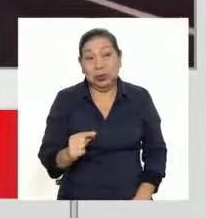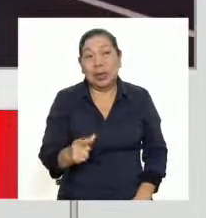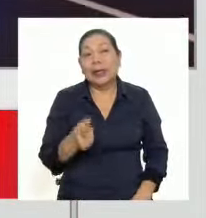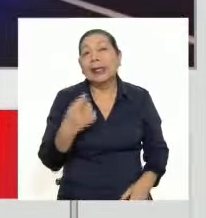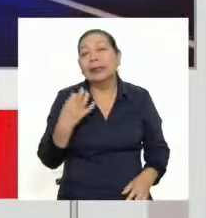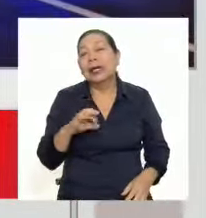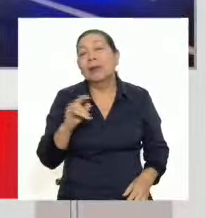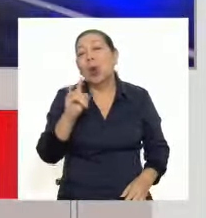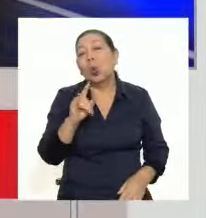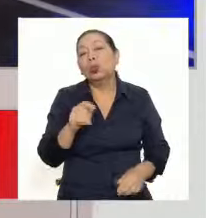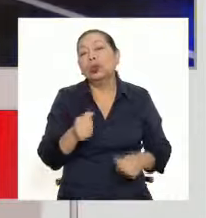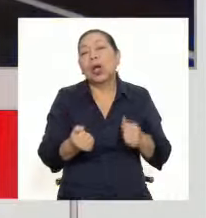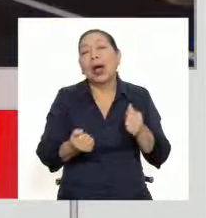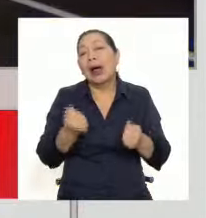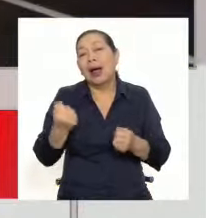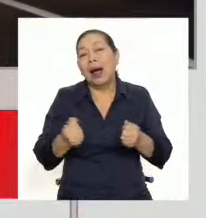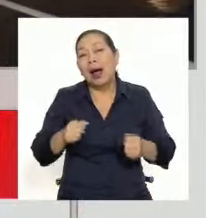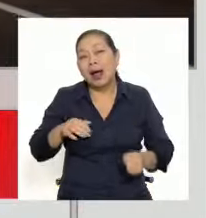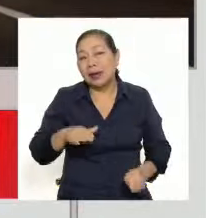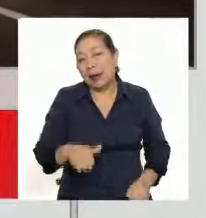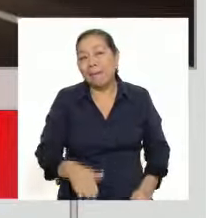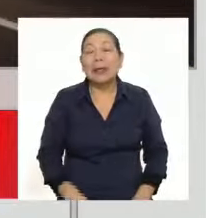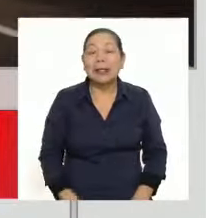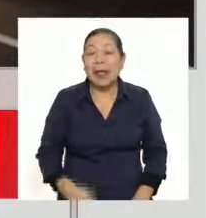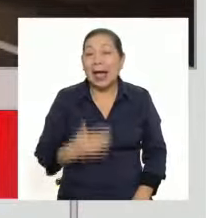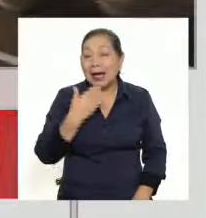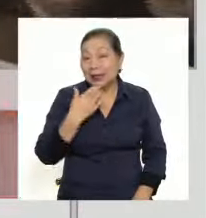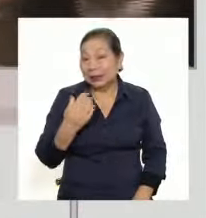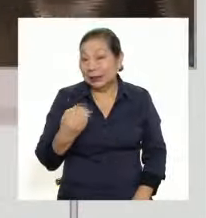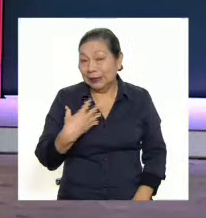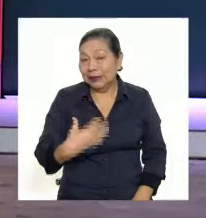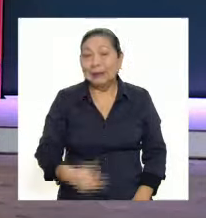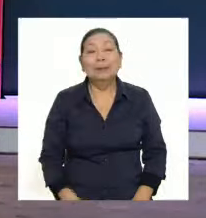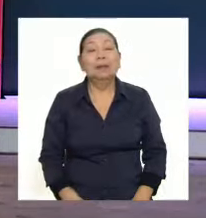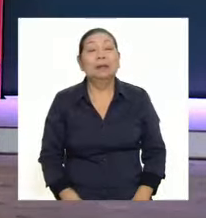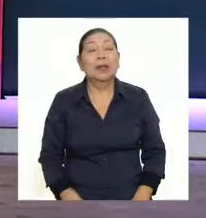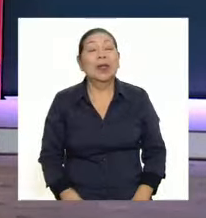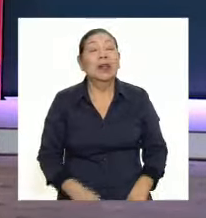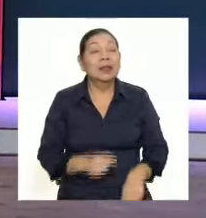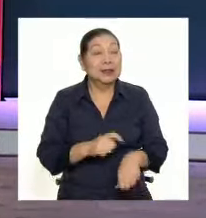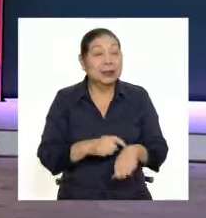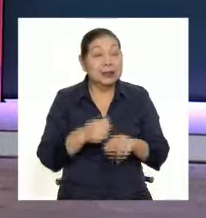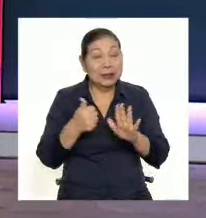que suelen ir las unidades. Muy bien, Diana, muchísimas gracias por esta información. Son las 6 de la mañana con 6 minutos. Ahora